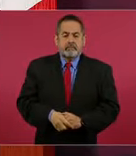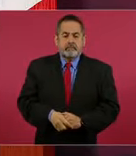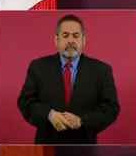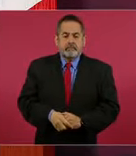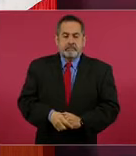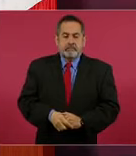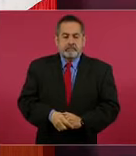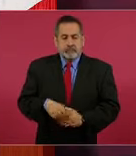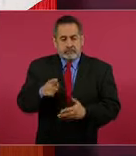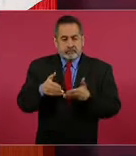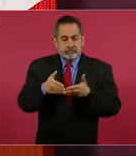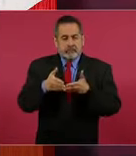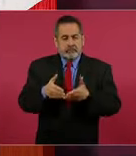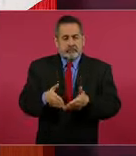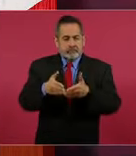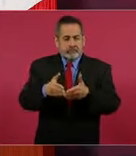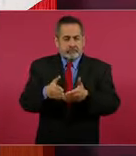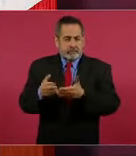Este es el barco.